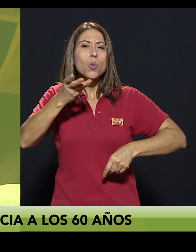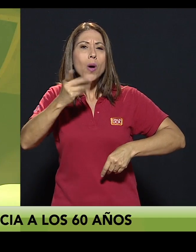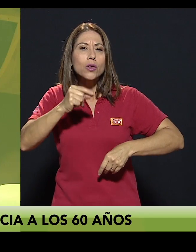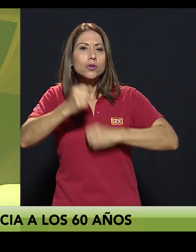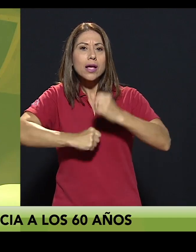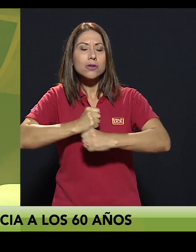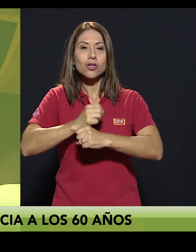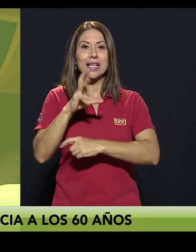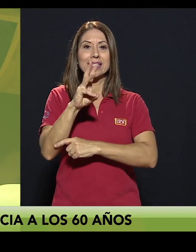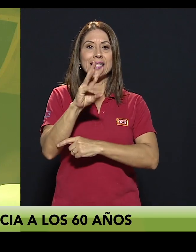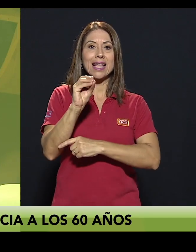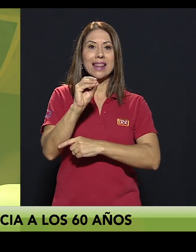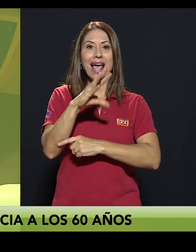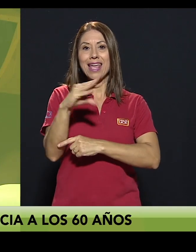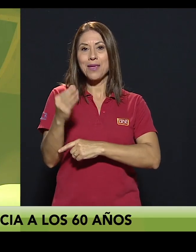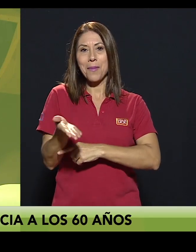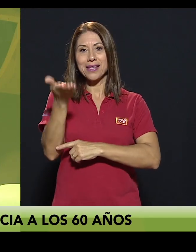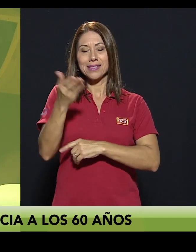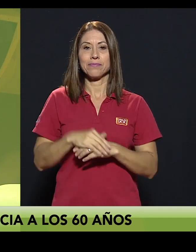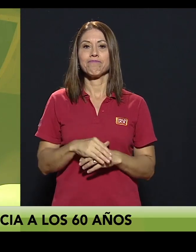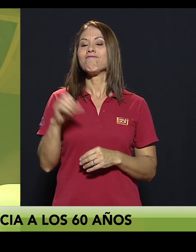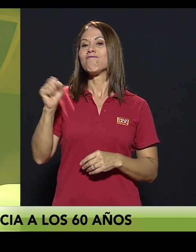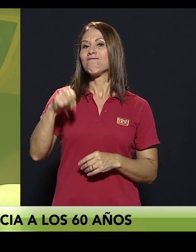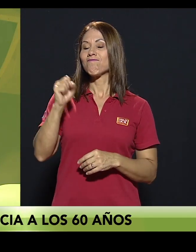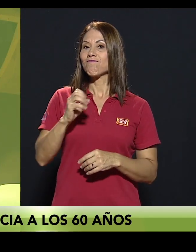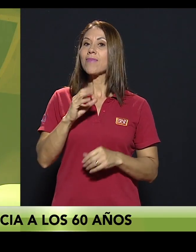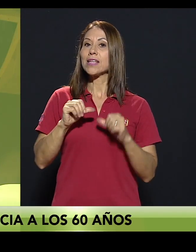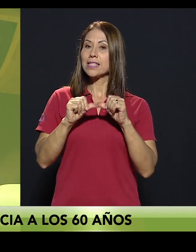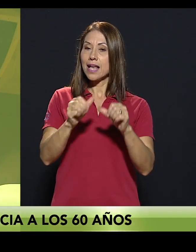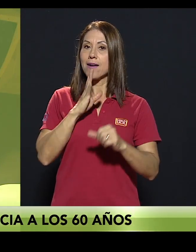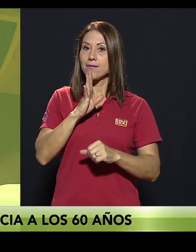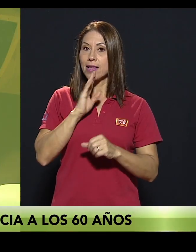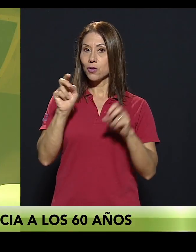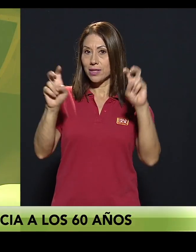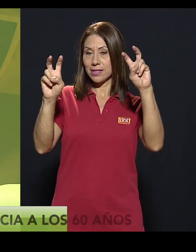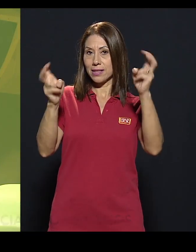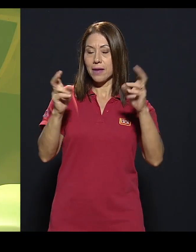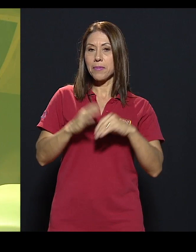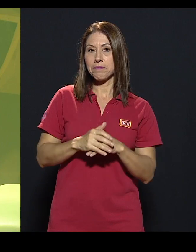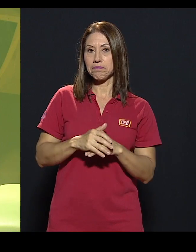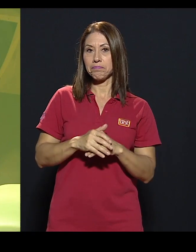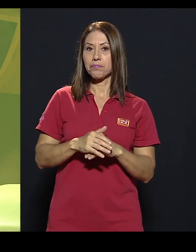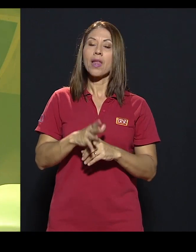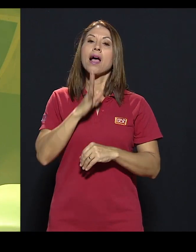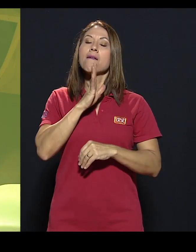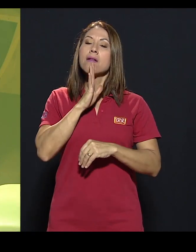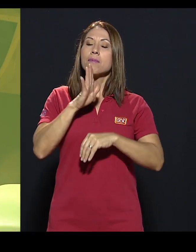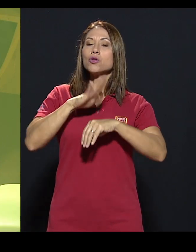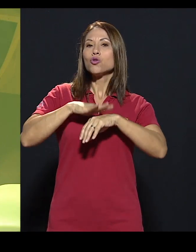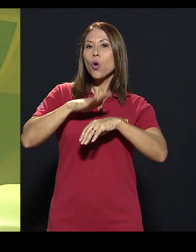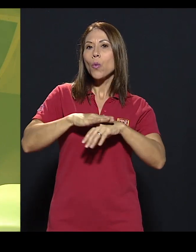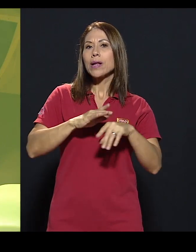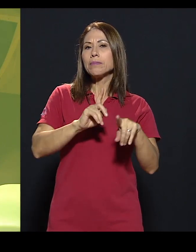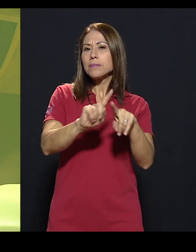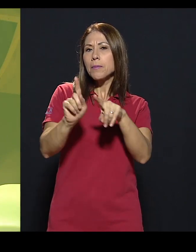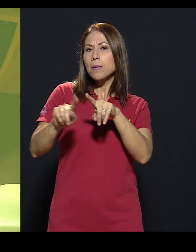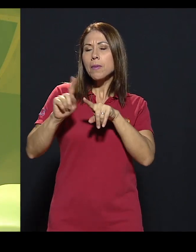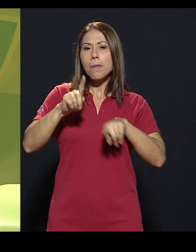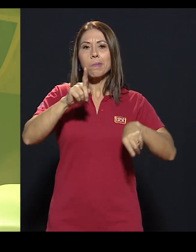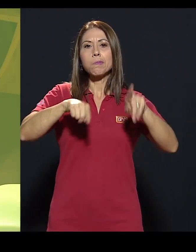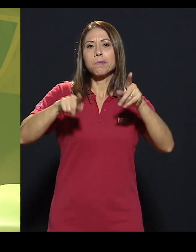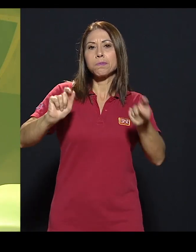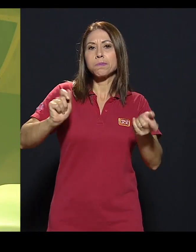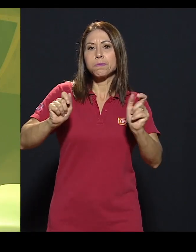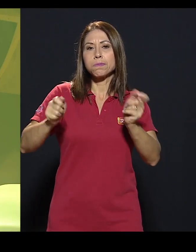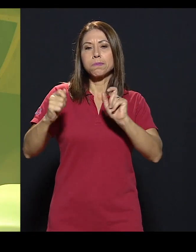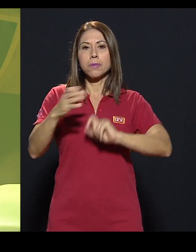doctor, y seguiremos conversando sobre este tema. Hablábamos de estas constante variación en las características de la